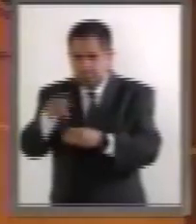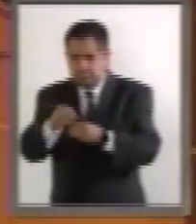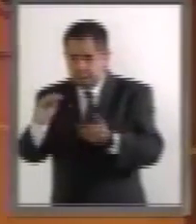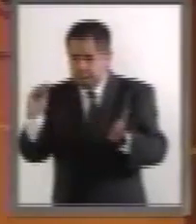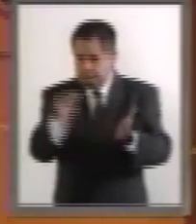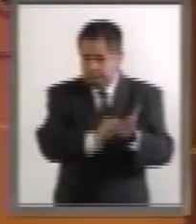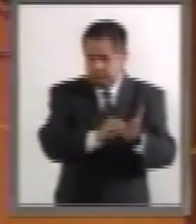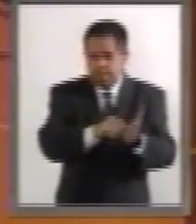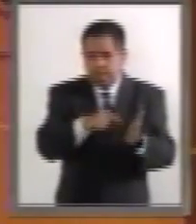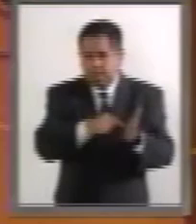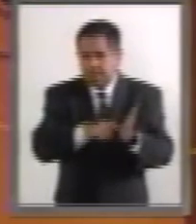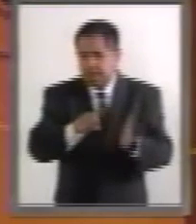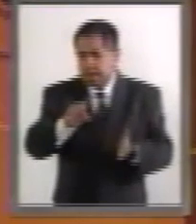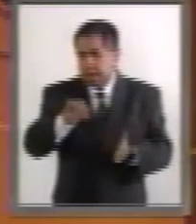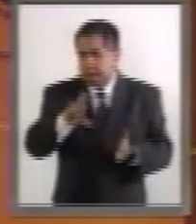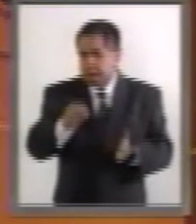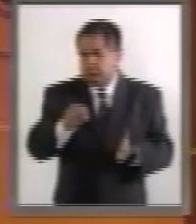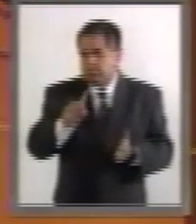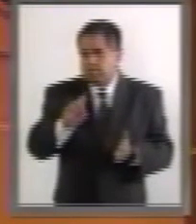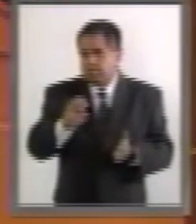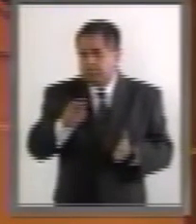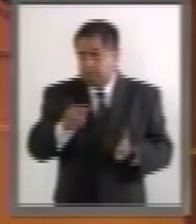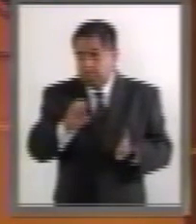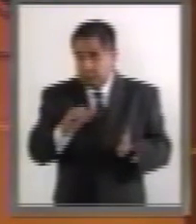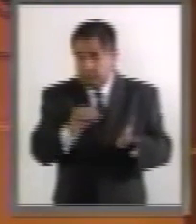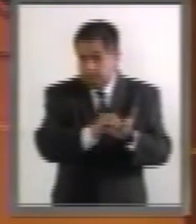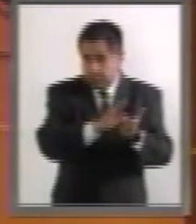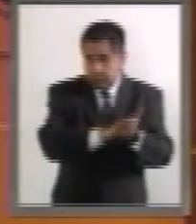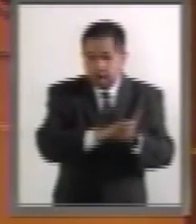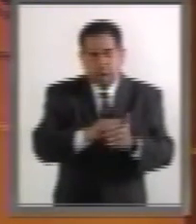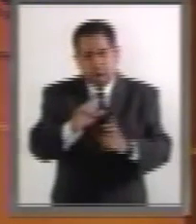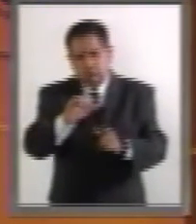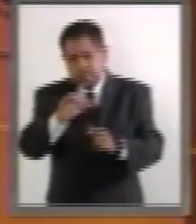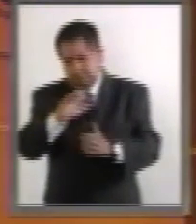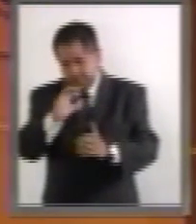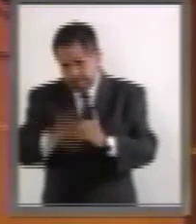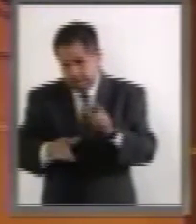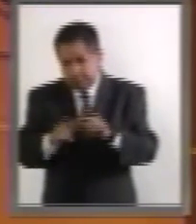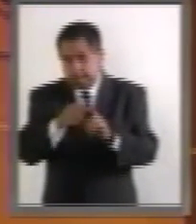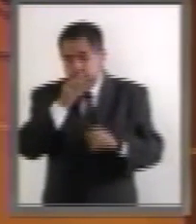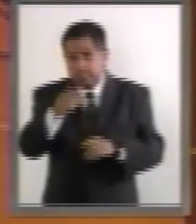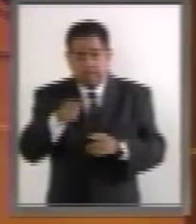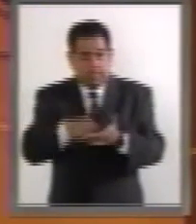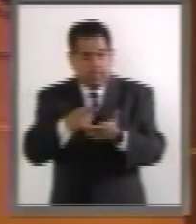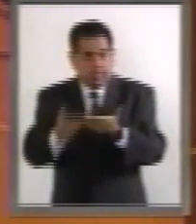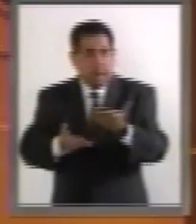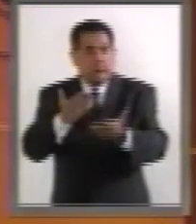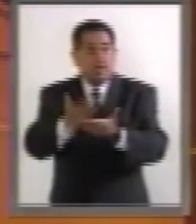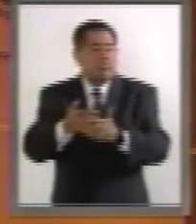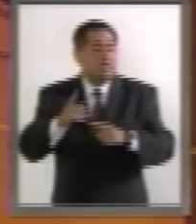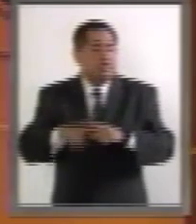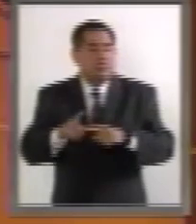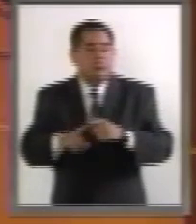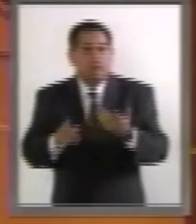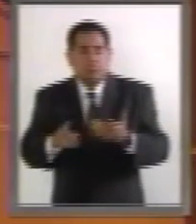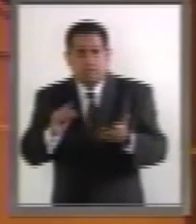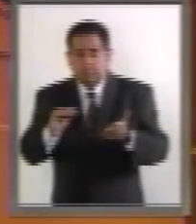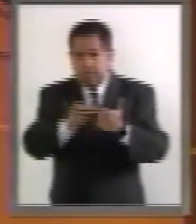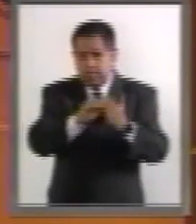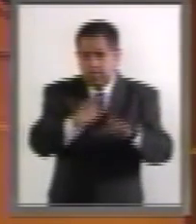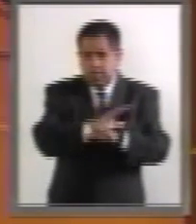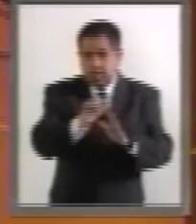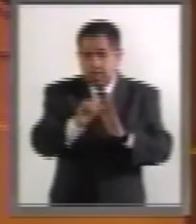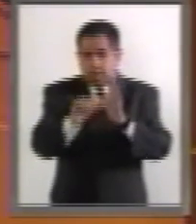en el diario de debates y simplemente concluyo diciendo que esta iniciativa está inscrita a reformar el